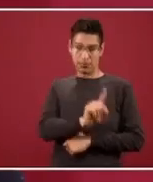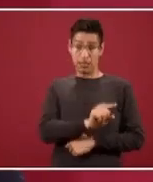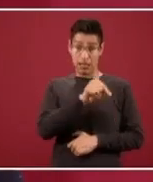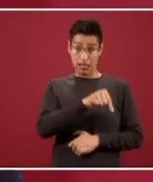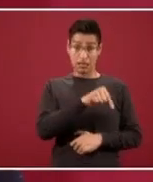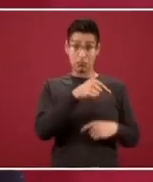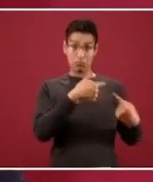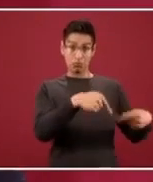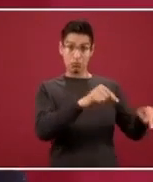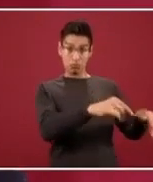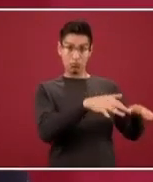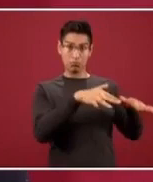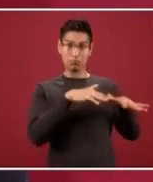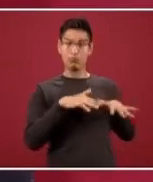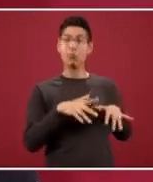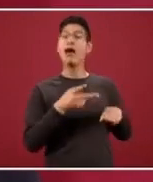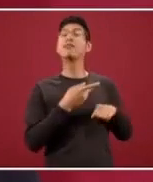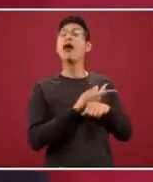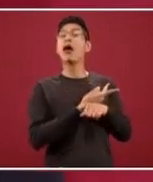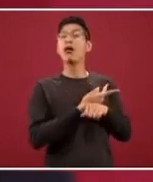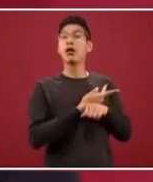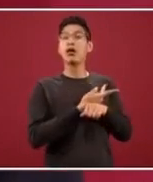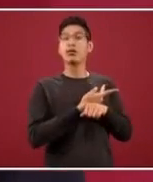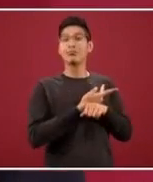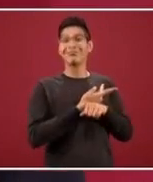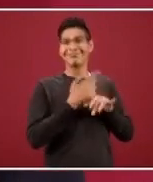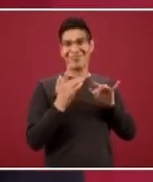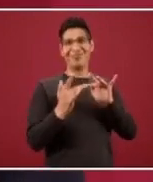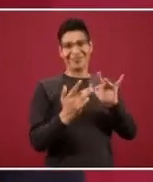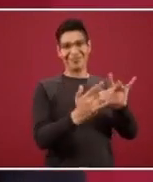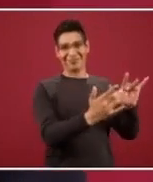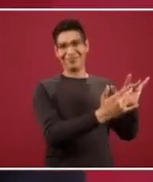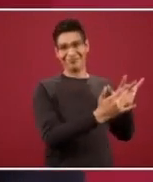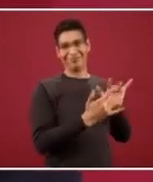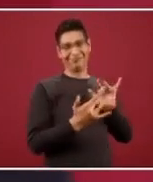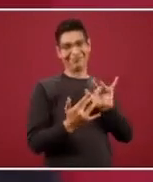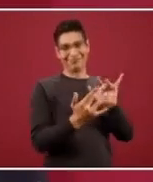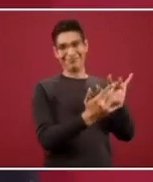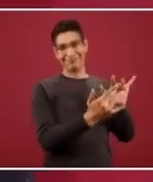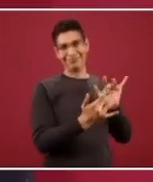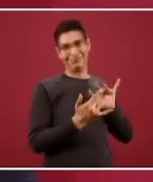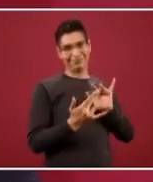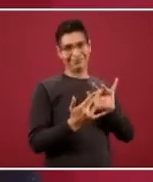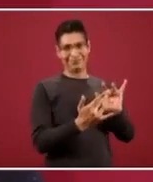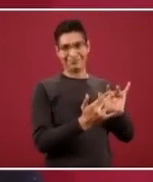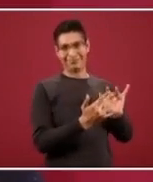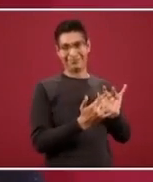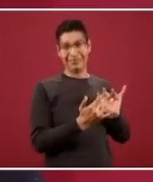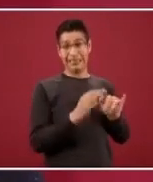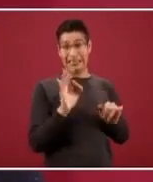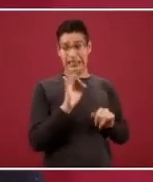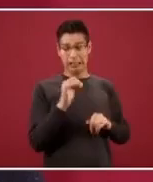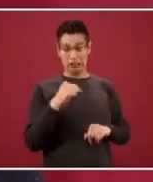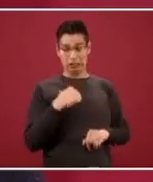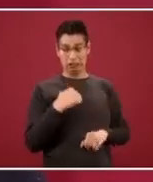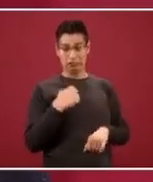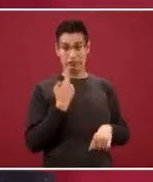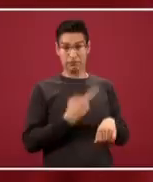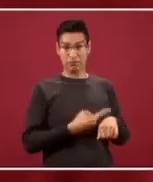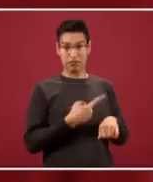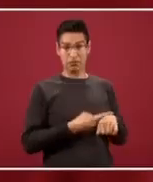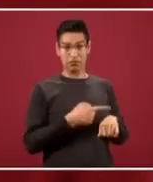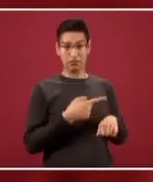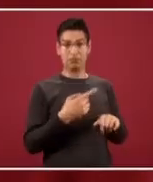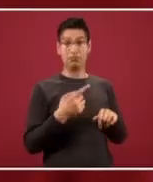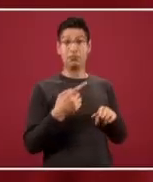son contactos de un caso importado, ¿sí? Lo que no se puede establecer